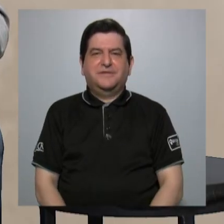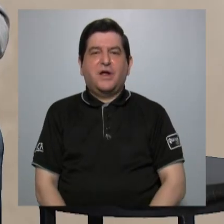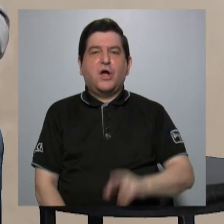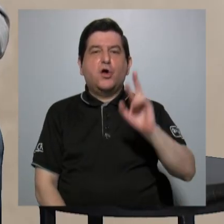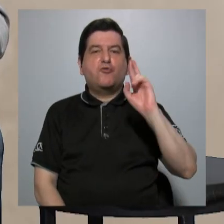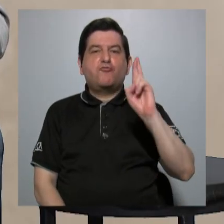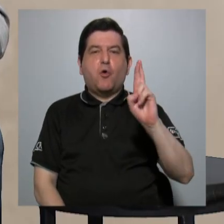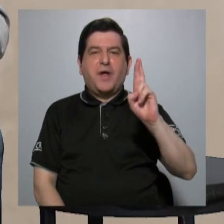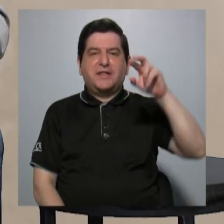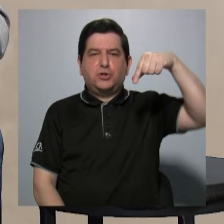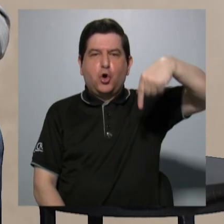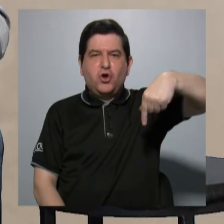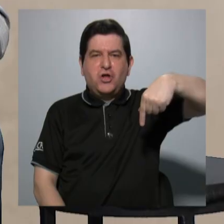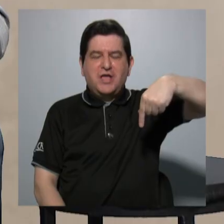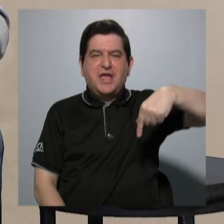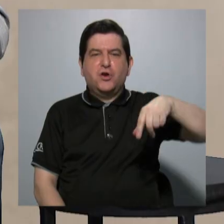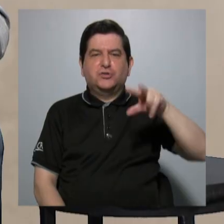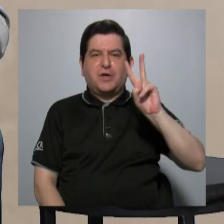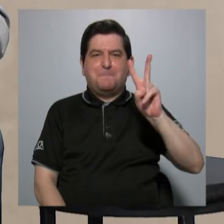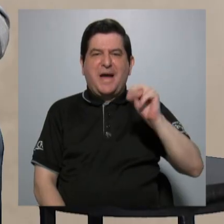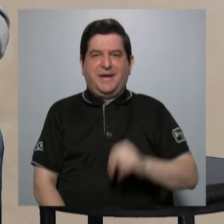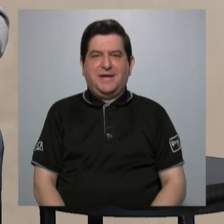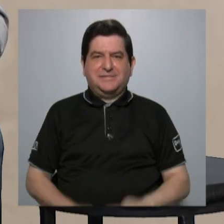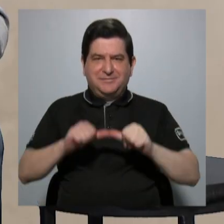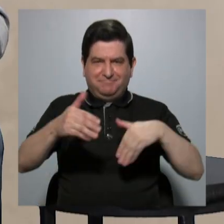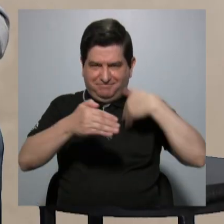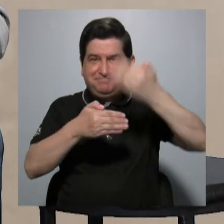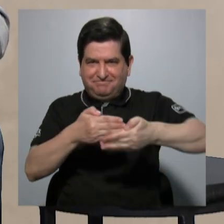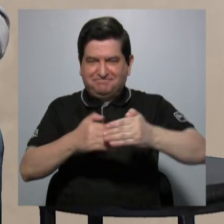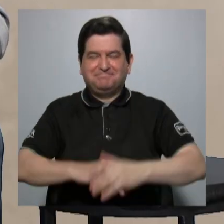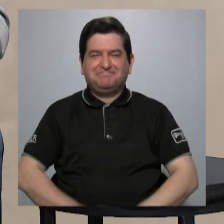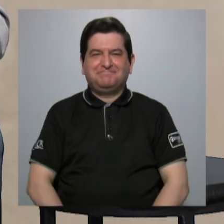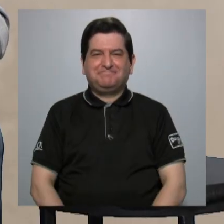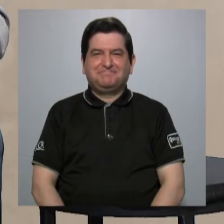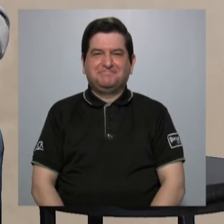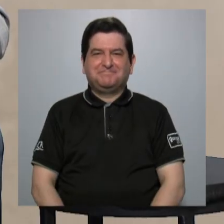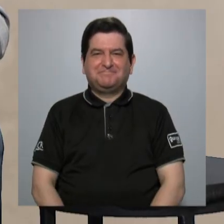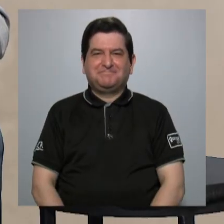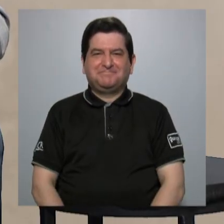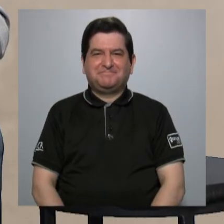Rica, Roberto Quiroz Vargas. Ya regresamos.